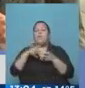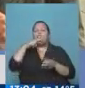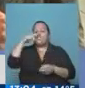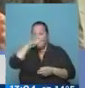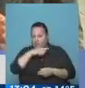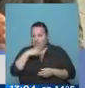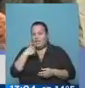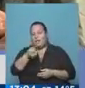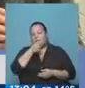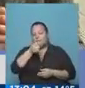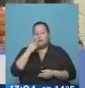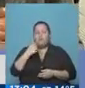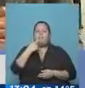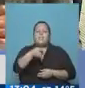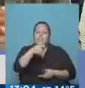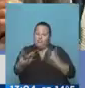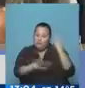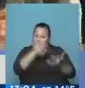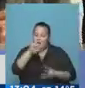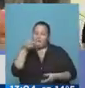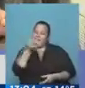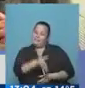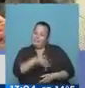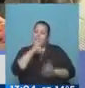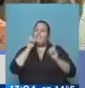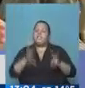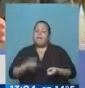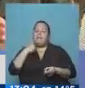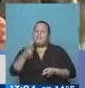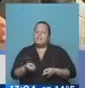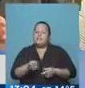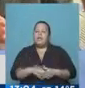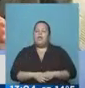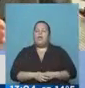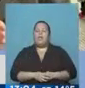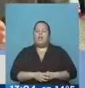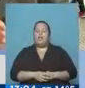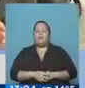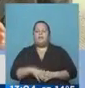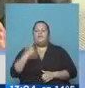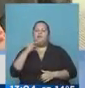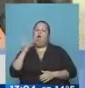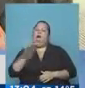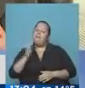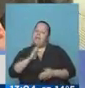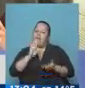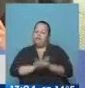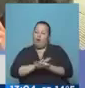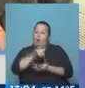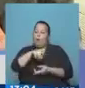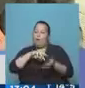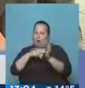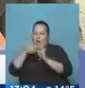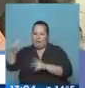7 pudo hablar con el vínculo esto con un atentado y además con una represalia respecto del conflicto